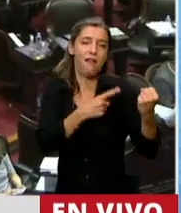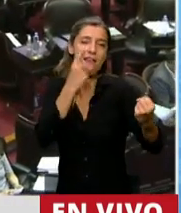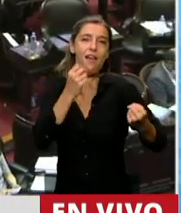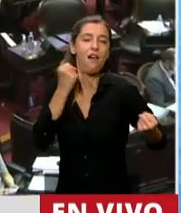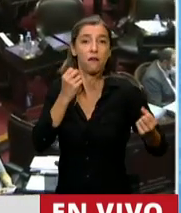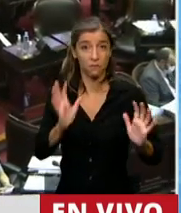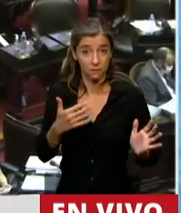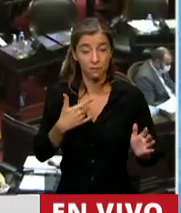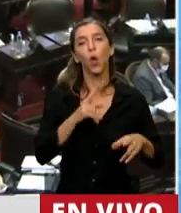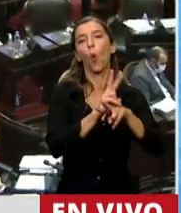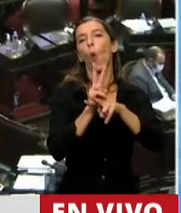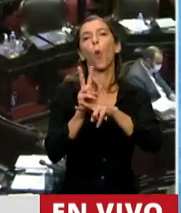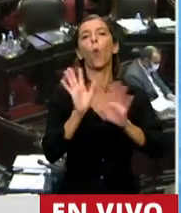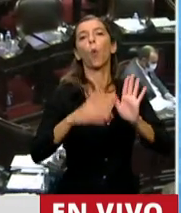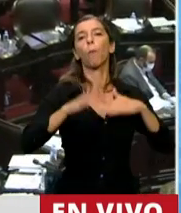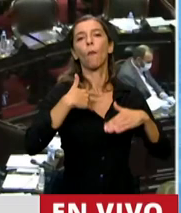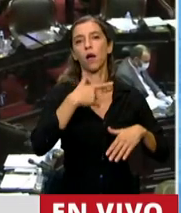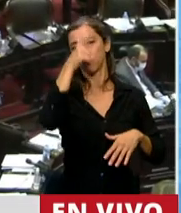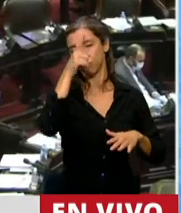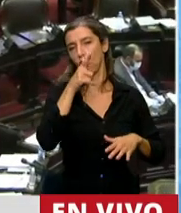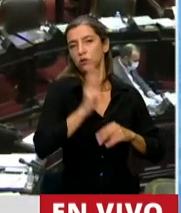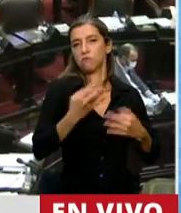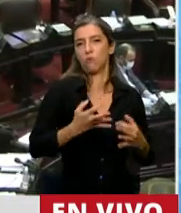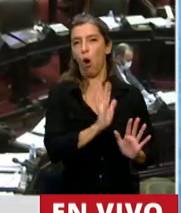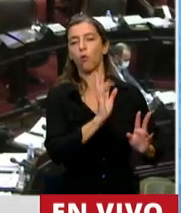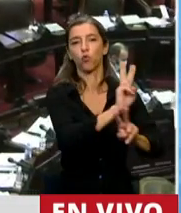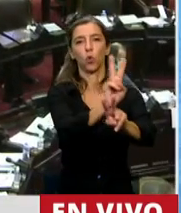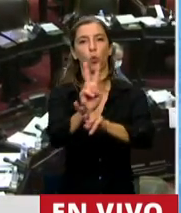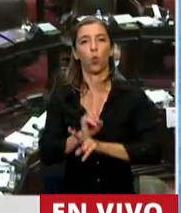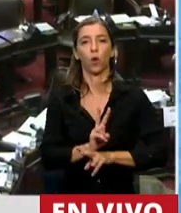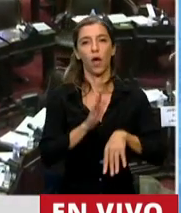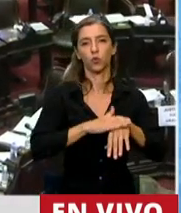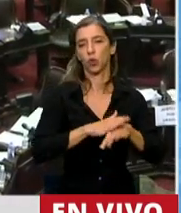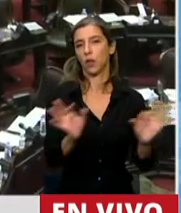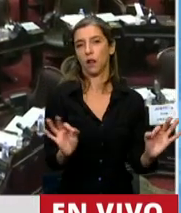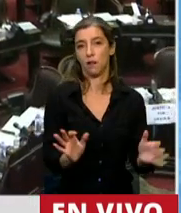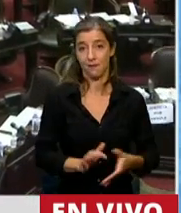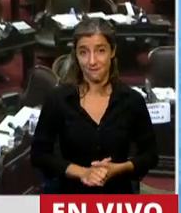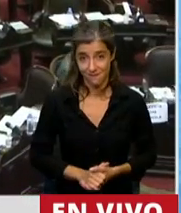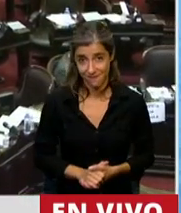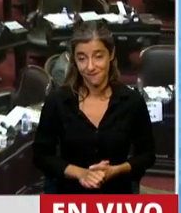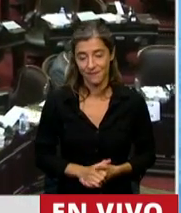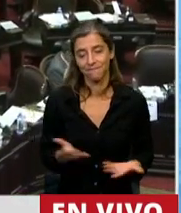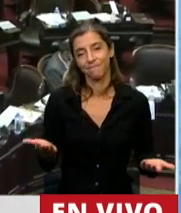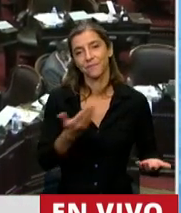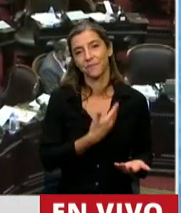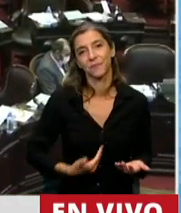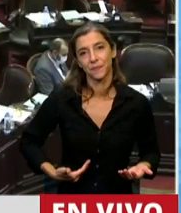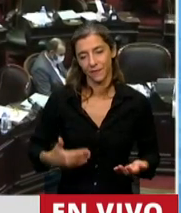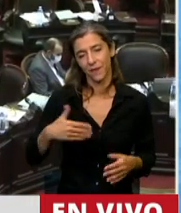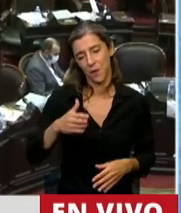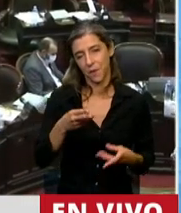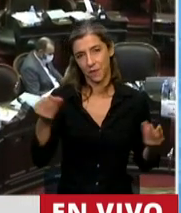fuerza y la exculpan de toda responsabilidad. Presidenta, para ir finalizando, quiero decir